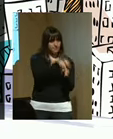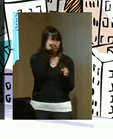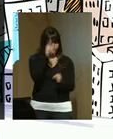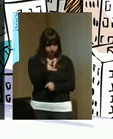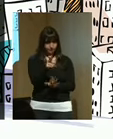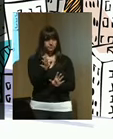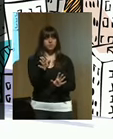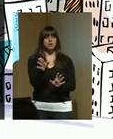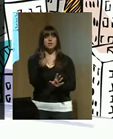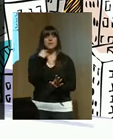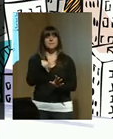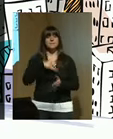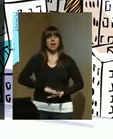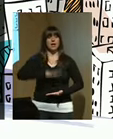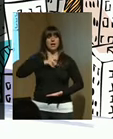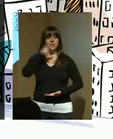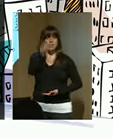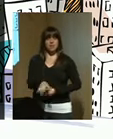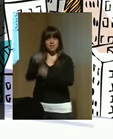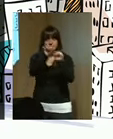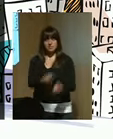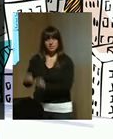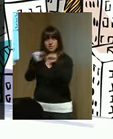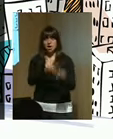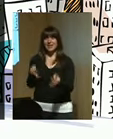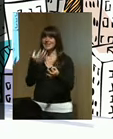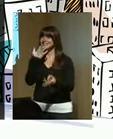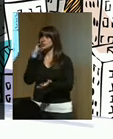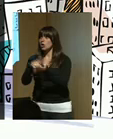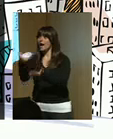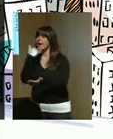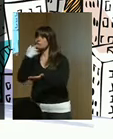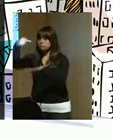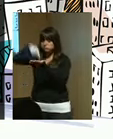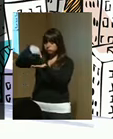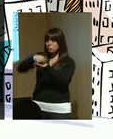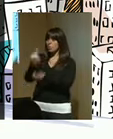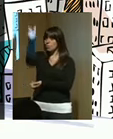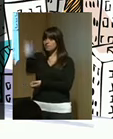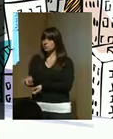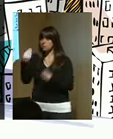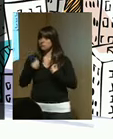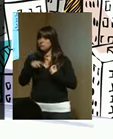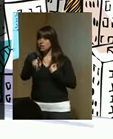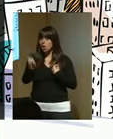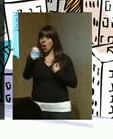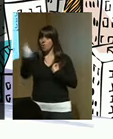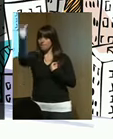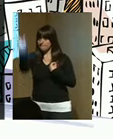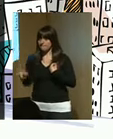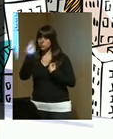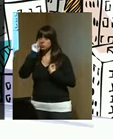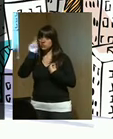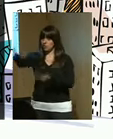la facultad que tiene el defensor es la de, ante un reclamo que tenga un vecino, o en este caso un